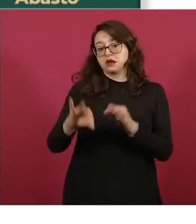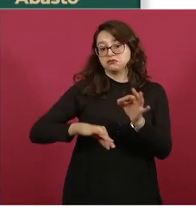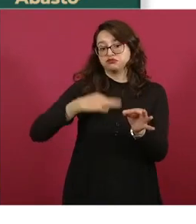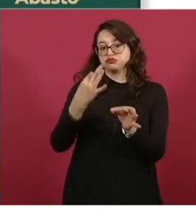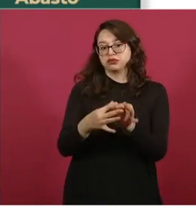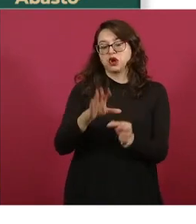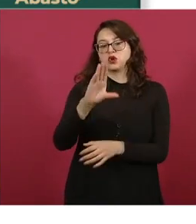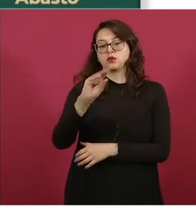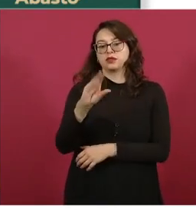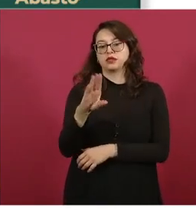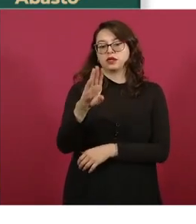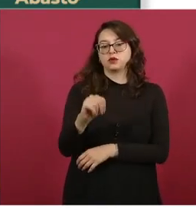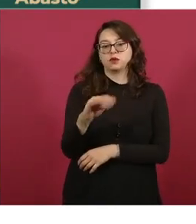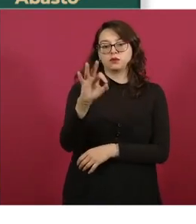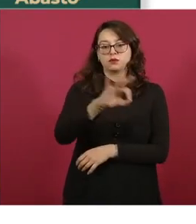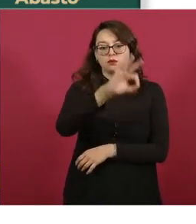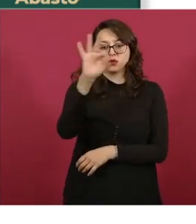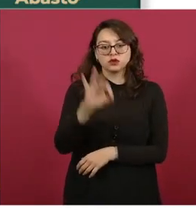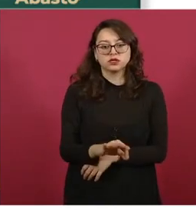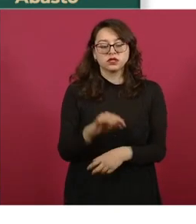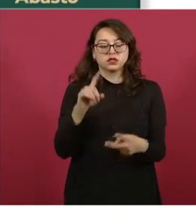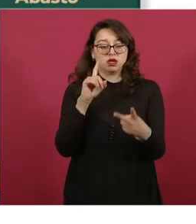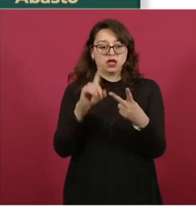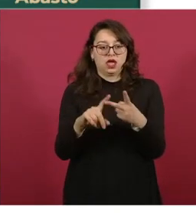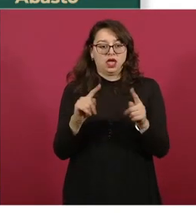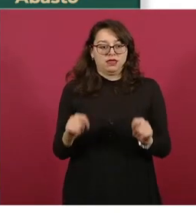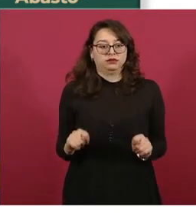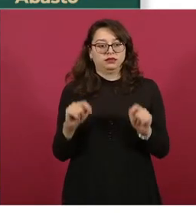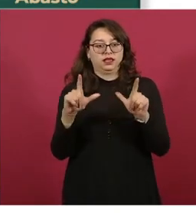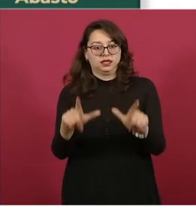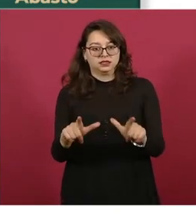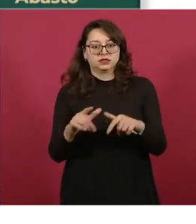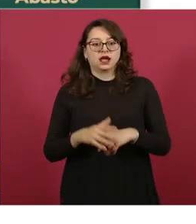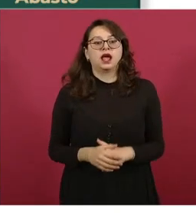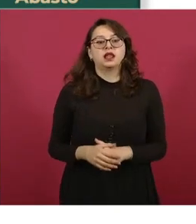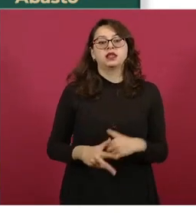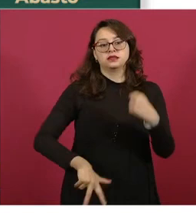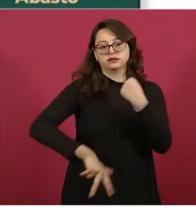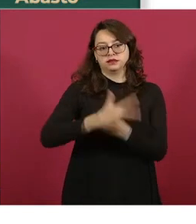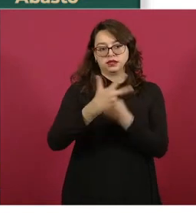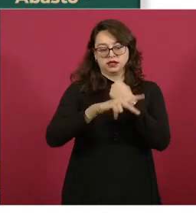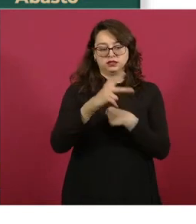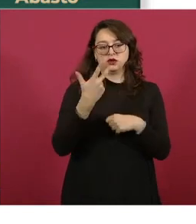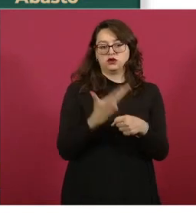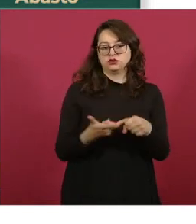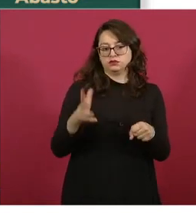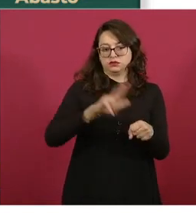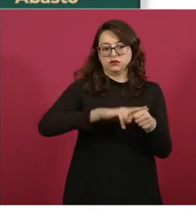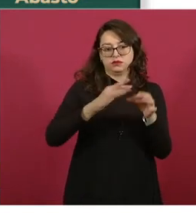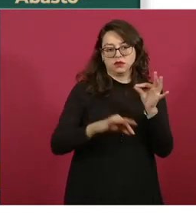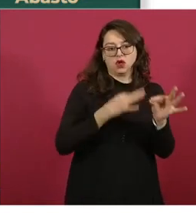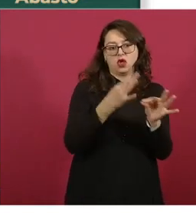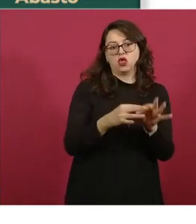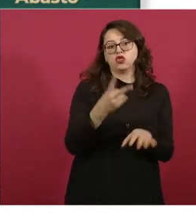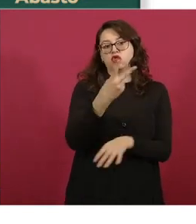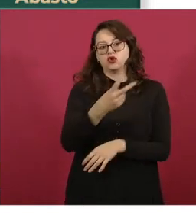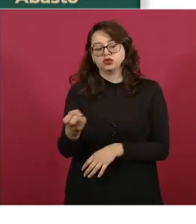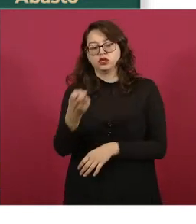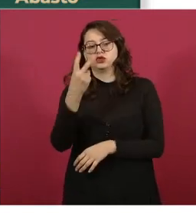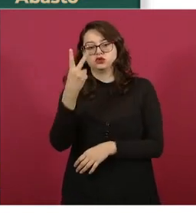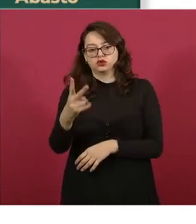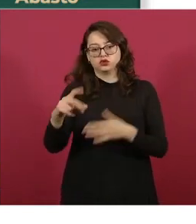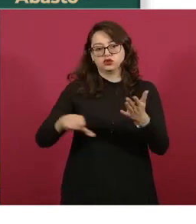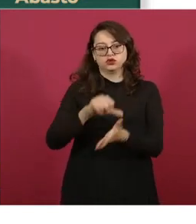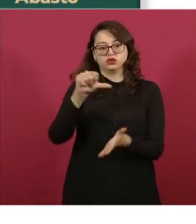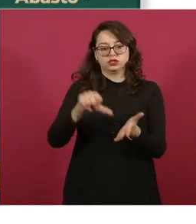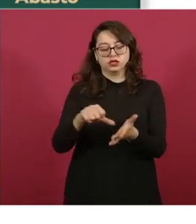estos hospitales. En el caso de Tlaxcala, el SAI ya opera en 13 hospitales y en 202 de los 204